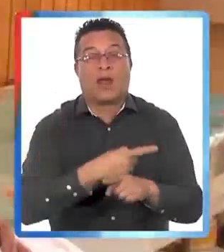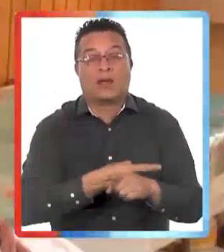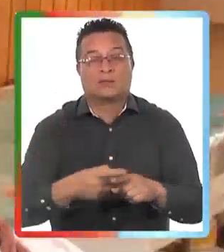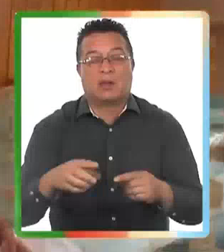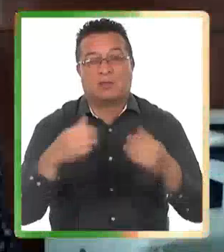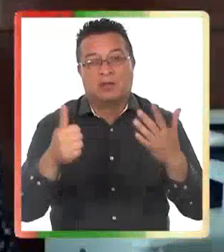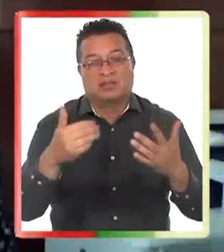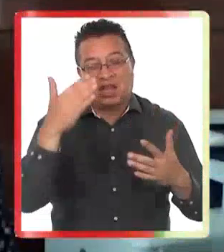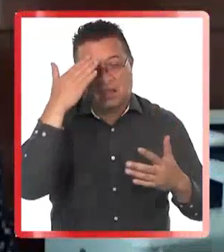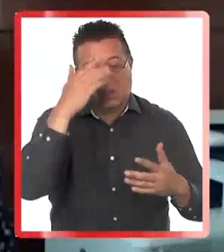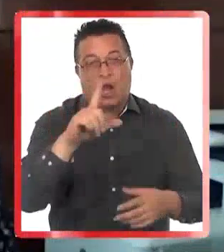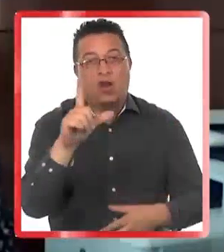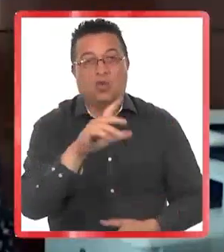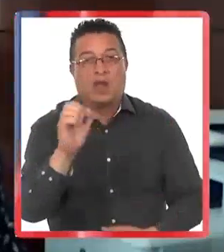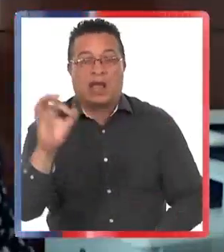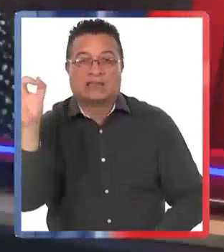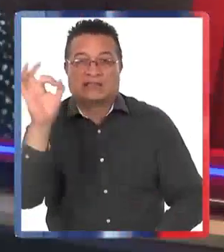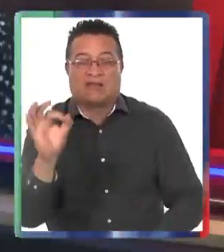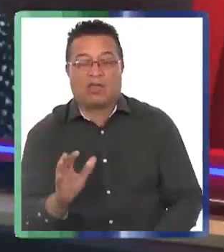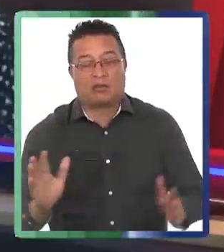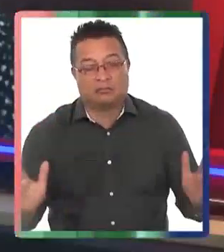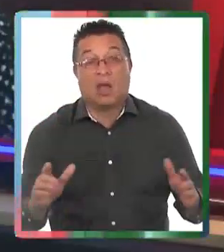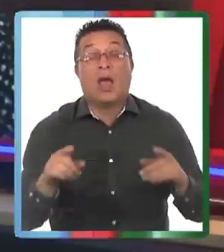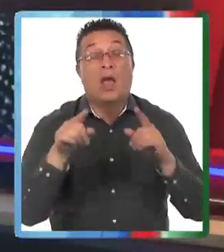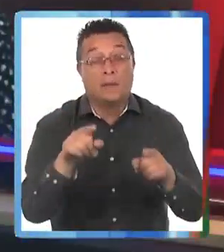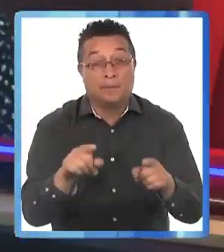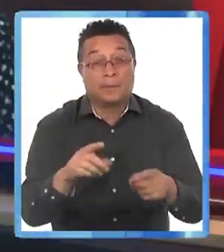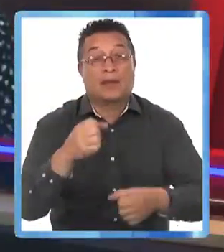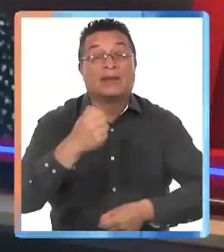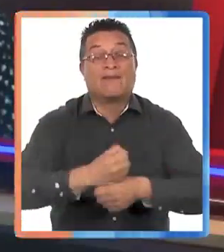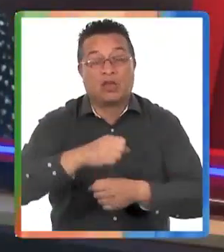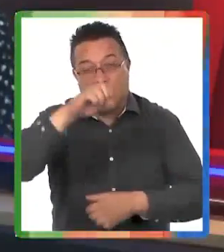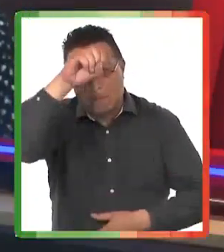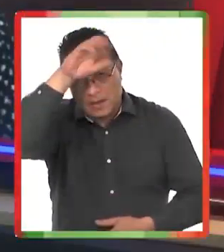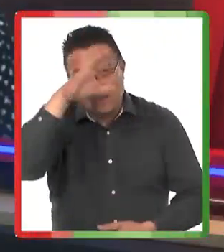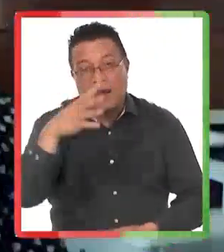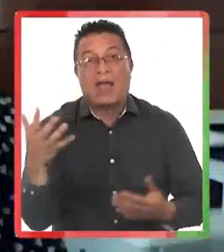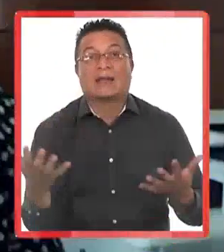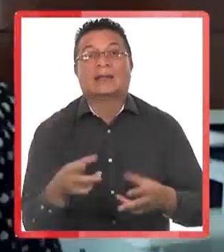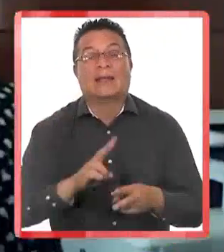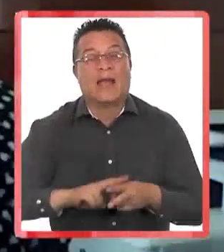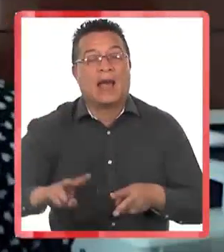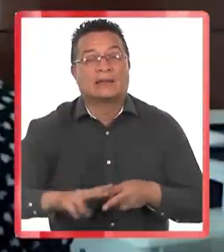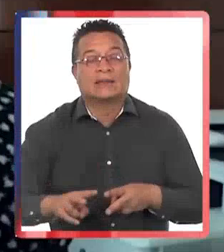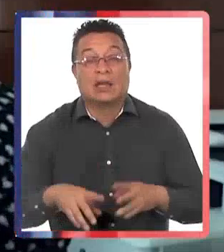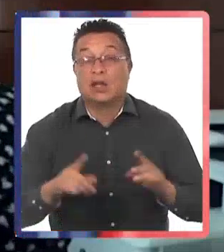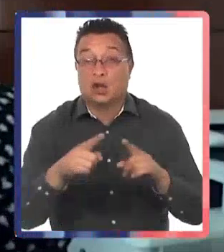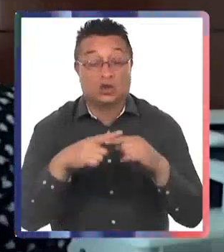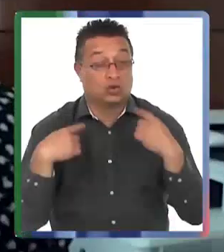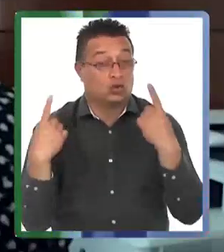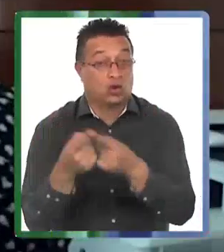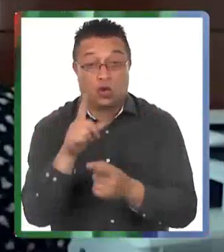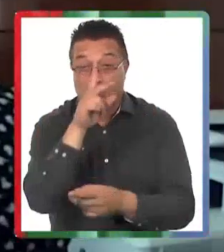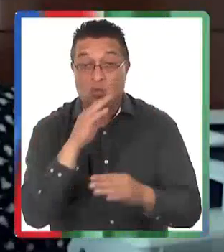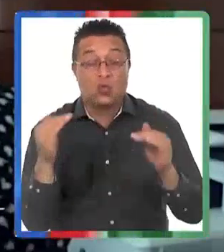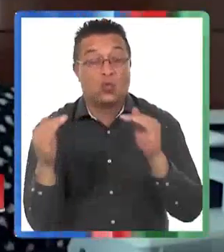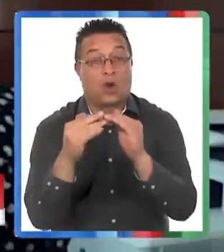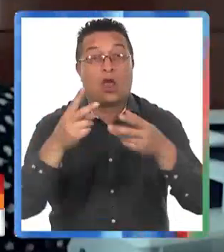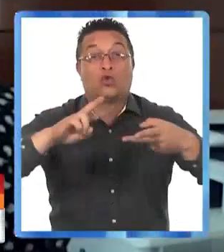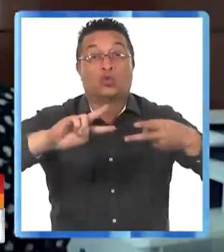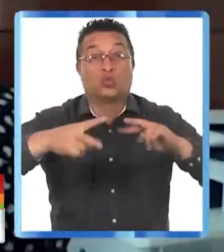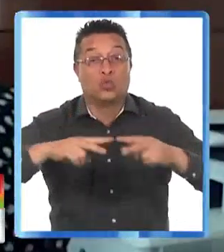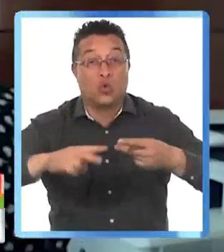semana, 6 días, ¿cierto?, de lunes a sábado. ¿Y qué va a ocurrir con los trabajadores de la minería?, le preguntaba. En la minería, y al igual que todos los rubros de